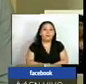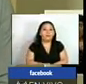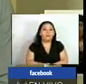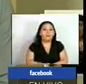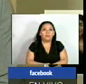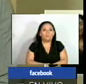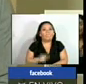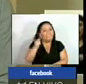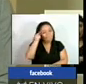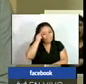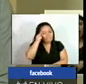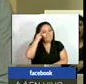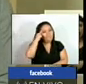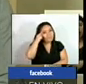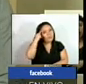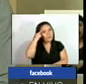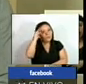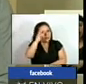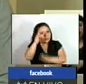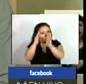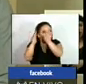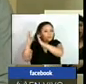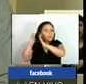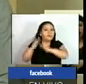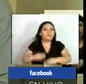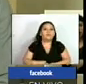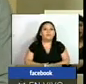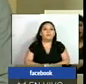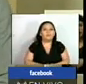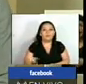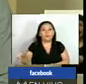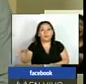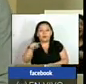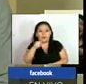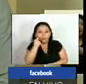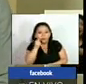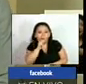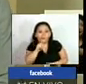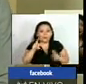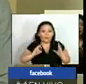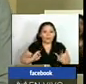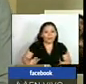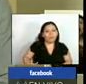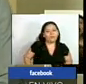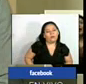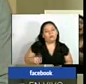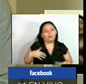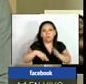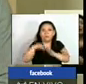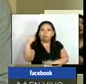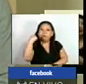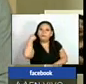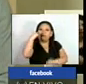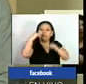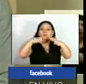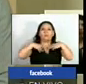es lógico que dentro de la consigna que ha mantenido este gobierno de que la salud es primero,